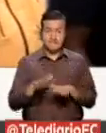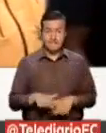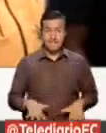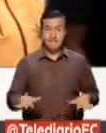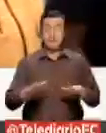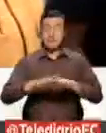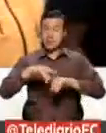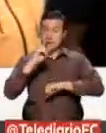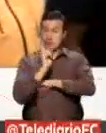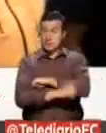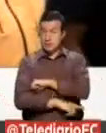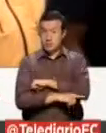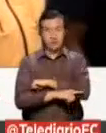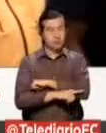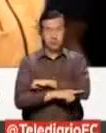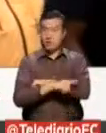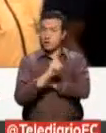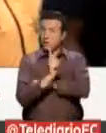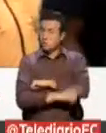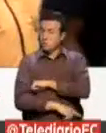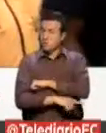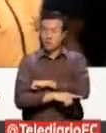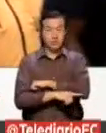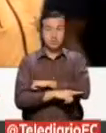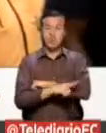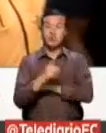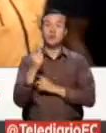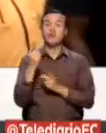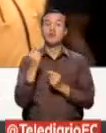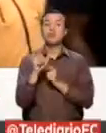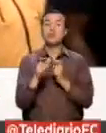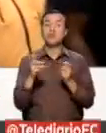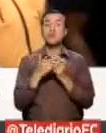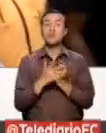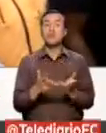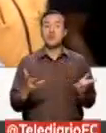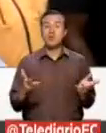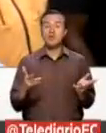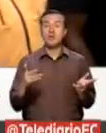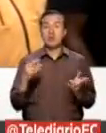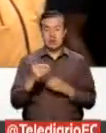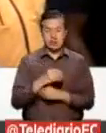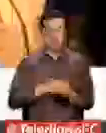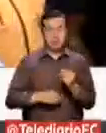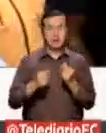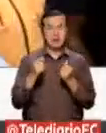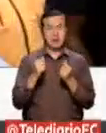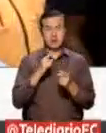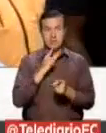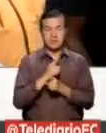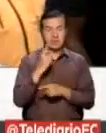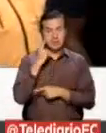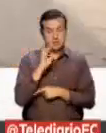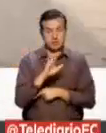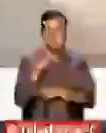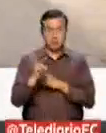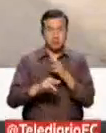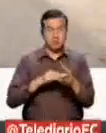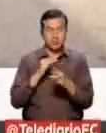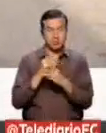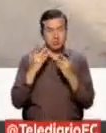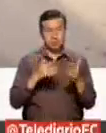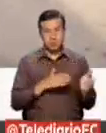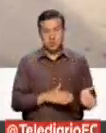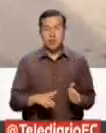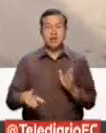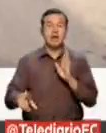de sancionarnos y en vez de sacarle dinero al conductor, deberían de invertirle dinero porque es la fuente que mueve al mundo. Consideran